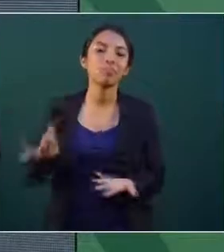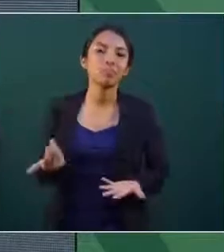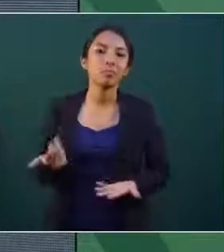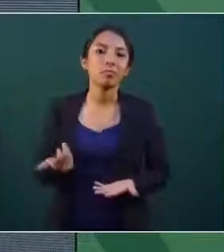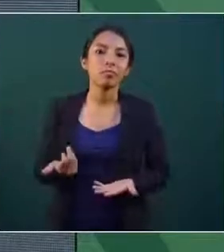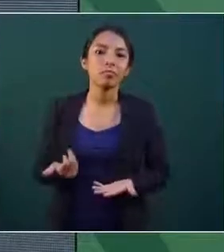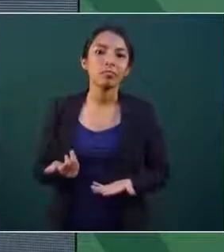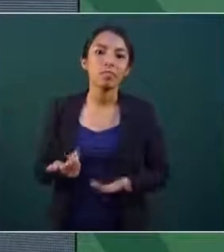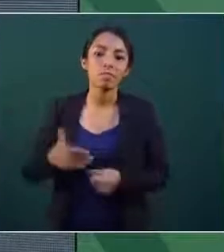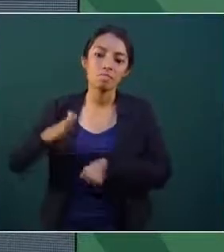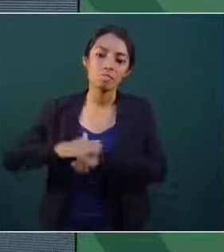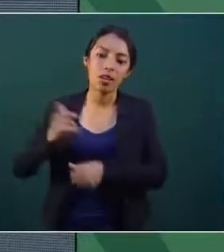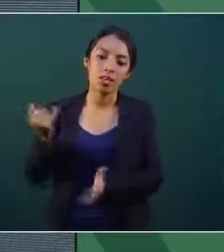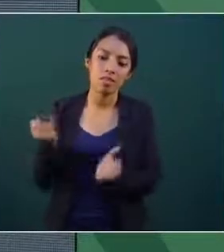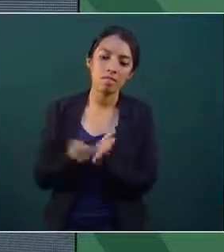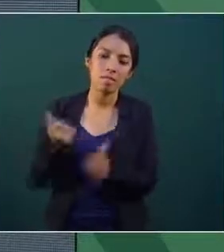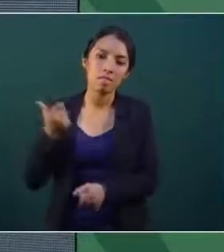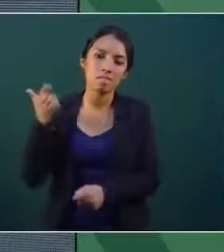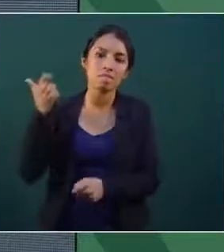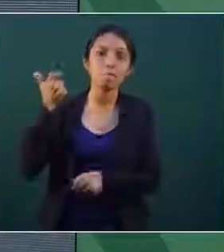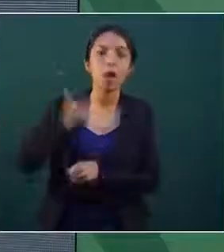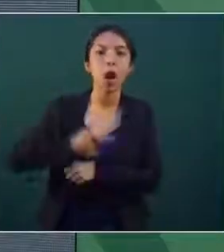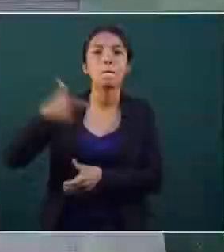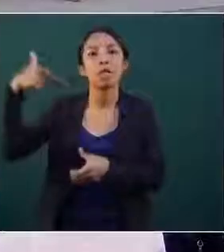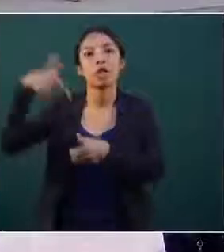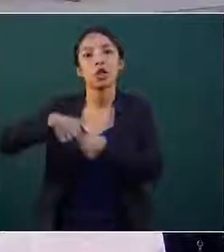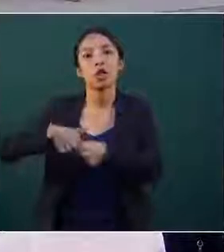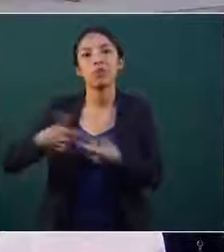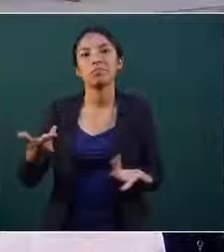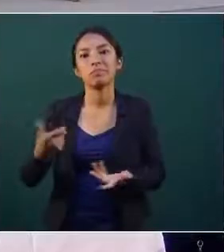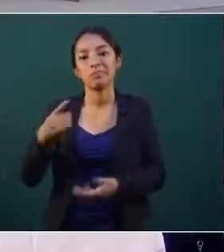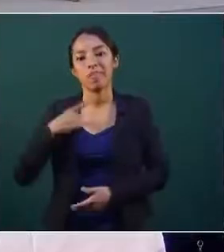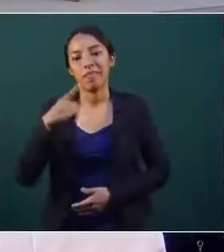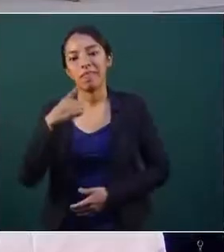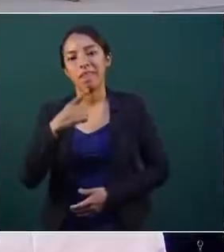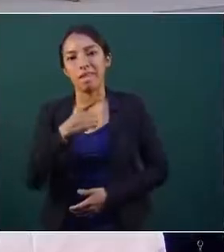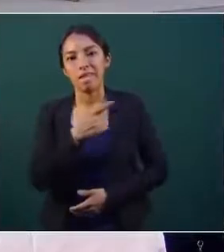decretar gasolinazos, endeudar al país.